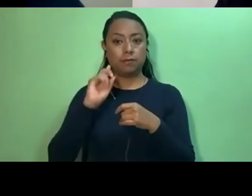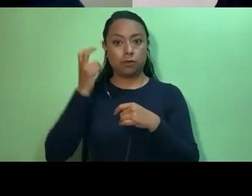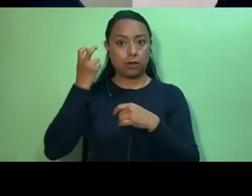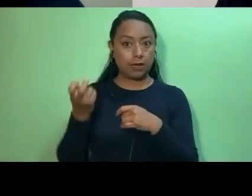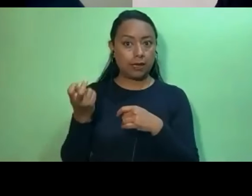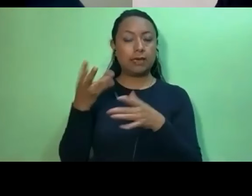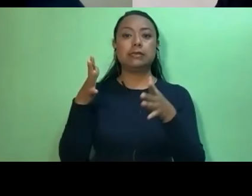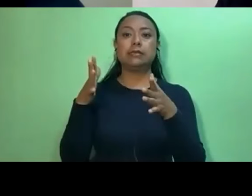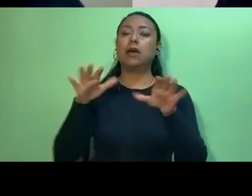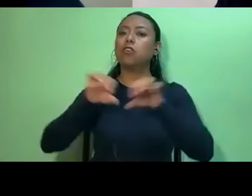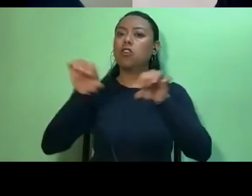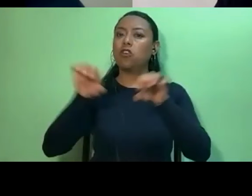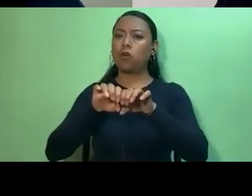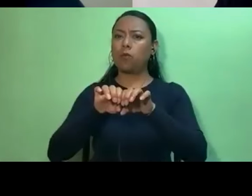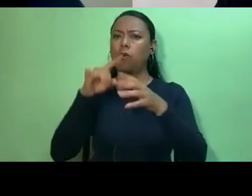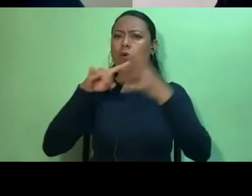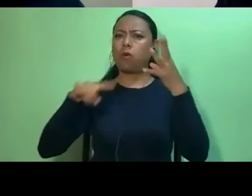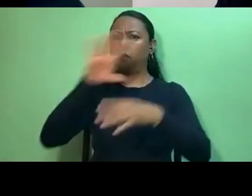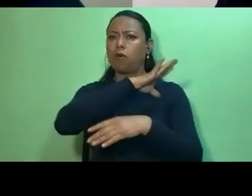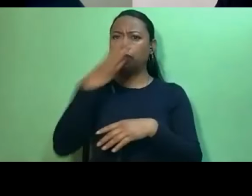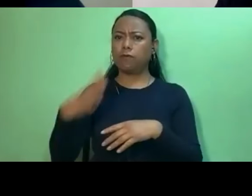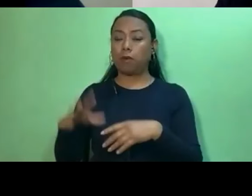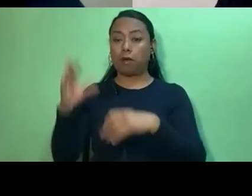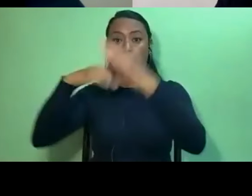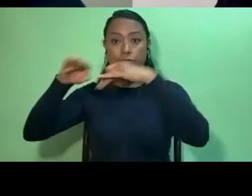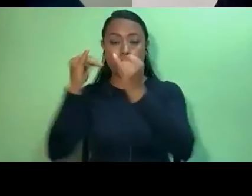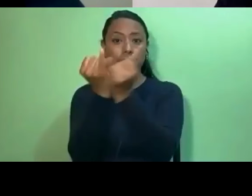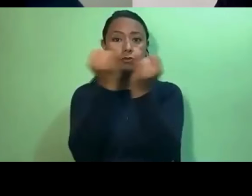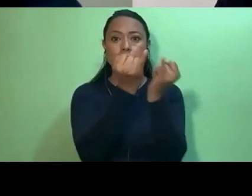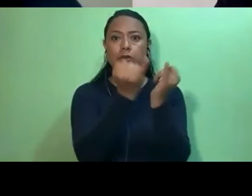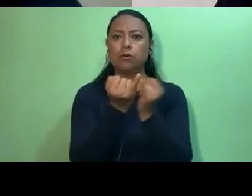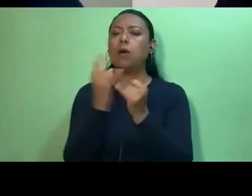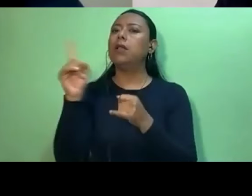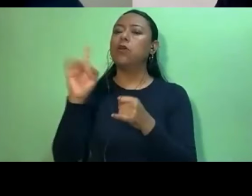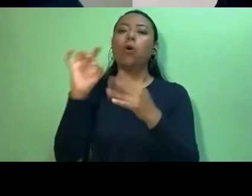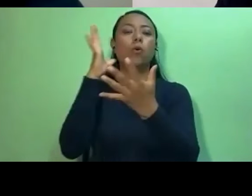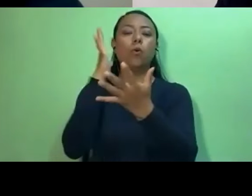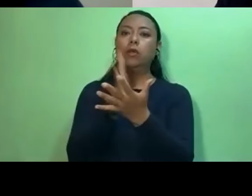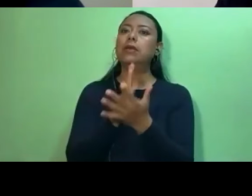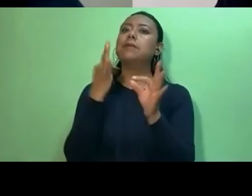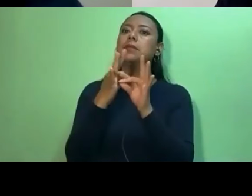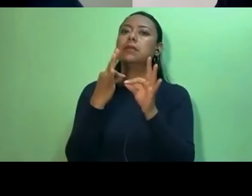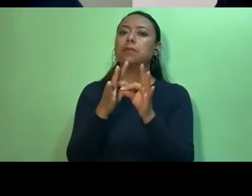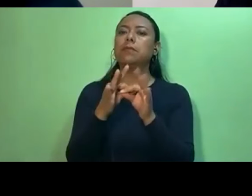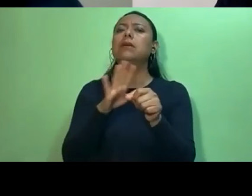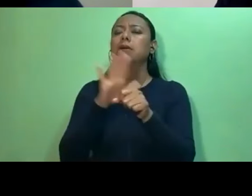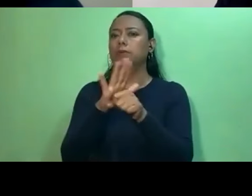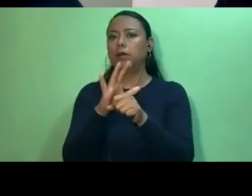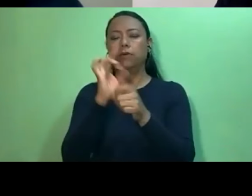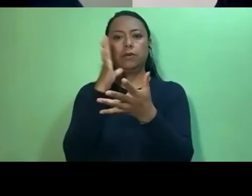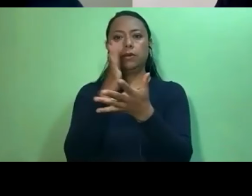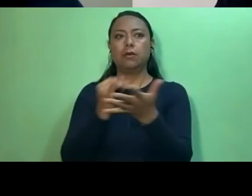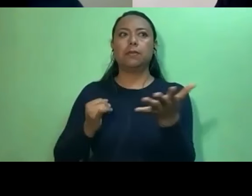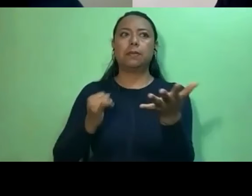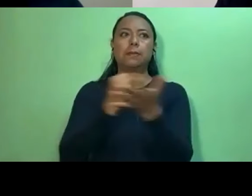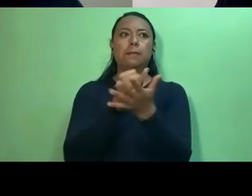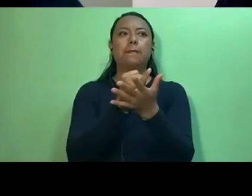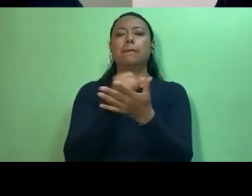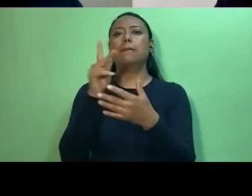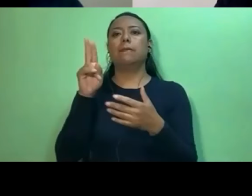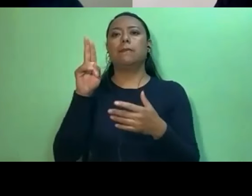carácter generalizado, solo aplica para los casos de determinación presuntiva, en